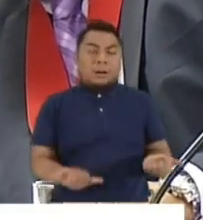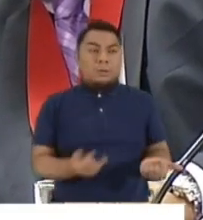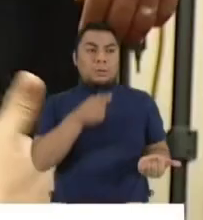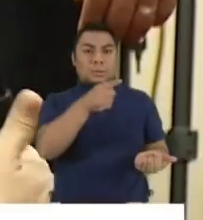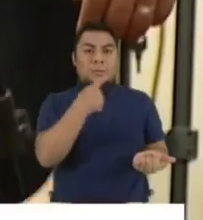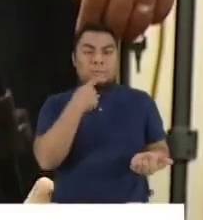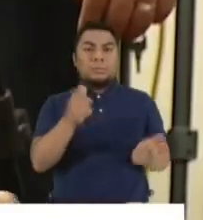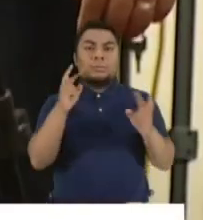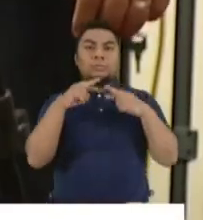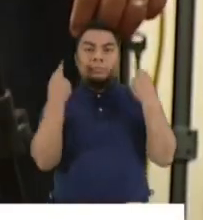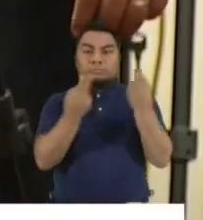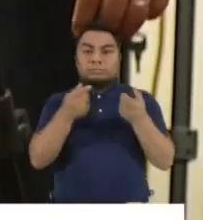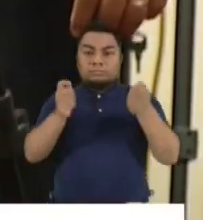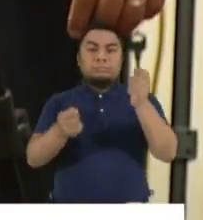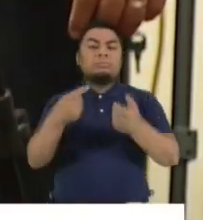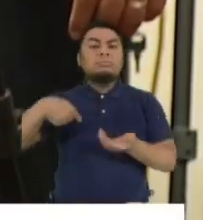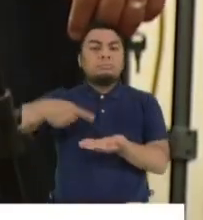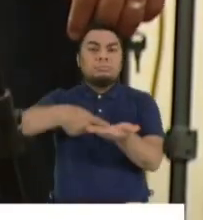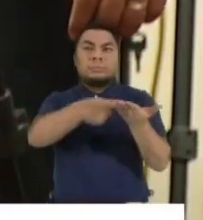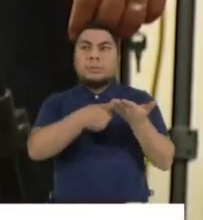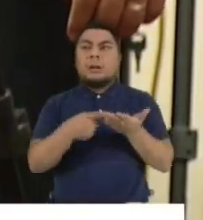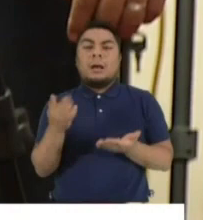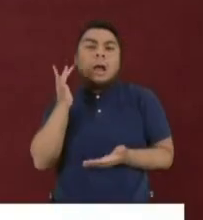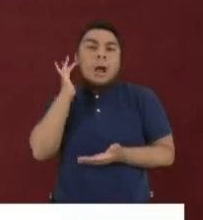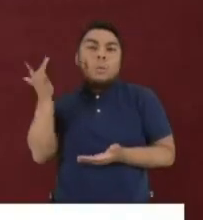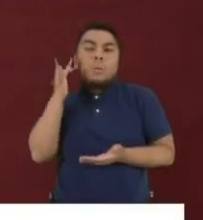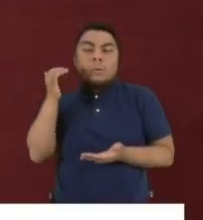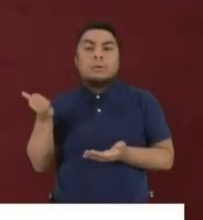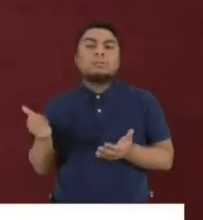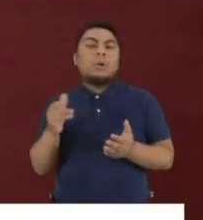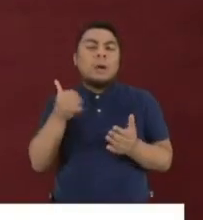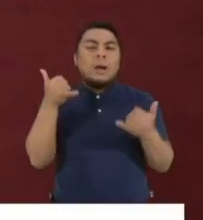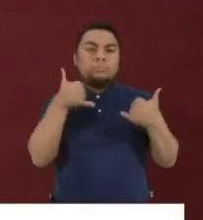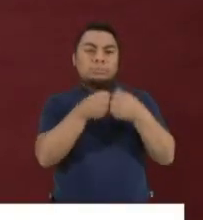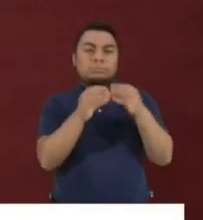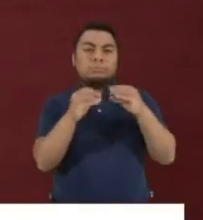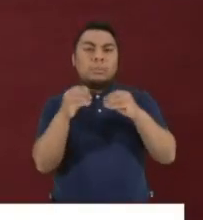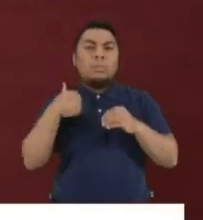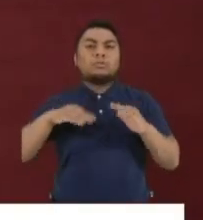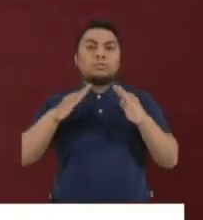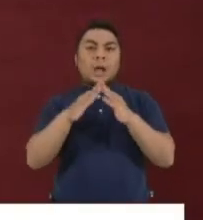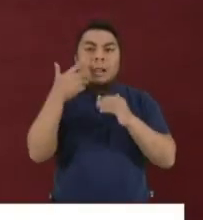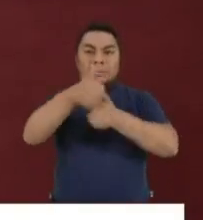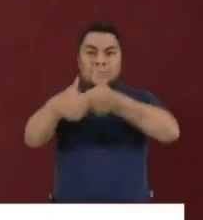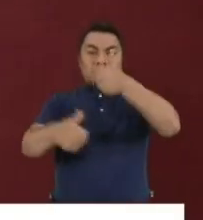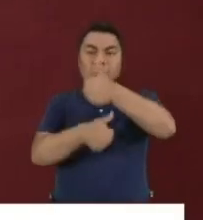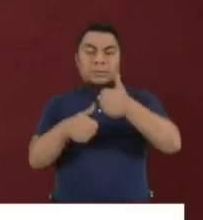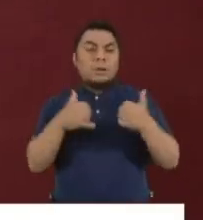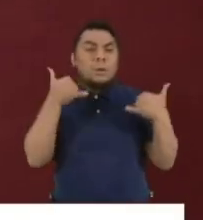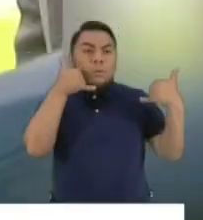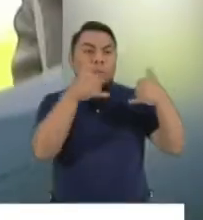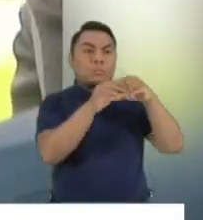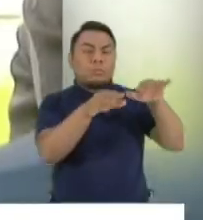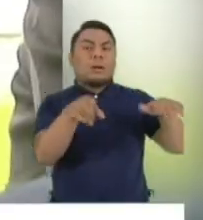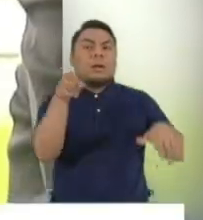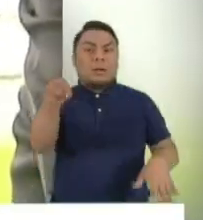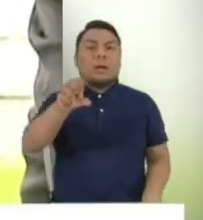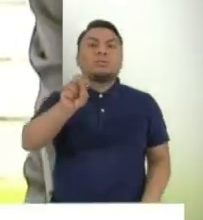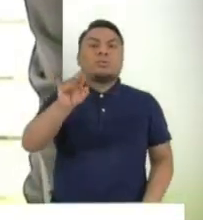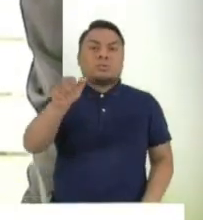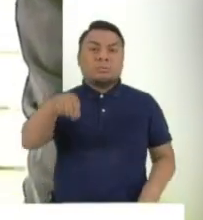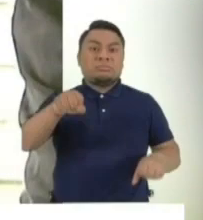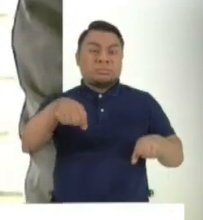Apelaciones admitió en la audiencia los audios entregados por el exfuncionario municipal Gabriel Prado que incriminan a Villarán de la Puente en